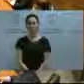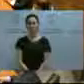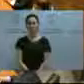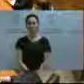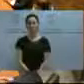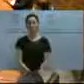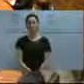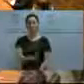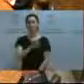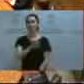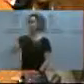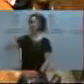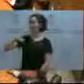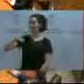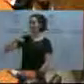Señor presidente,